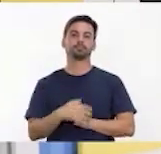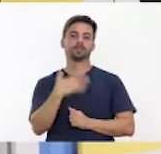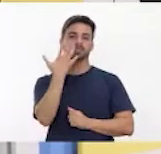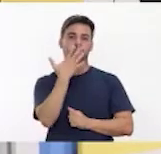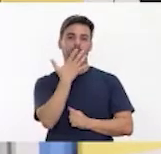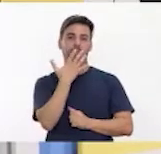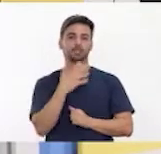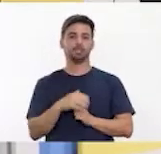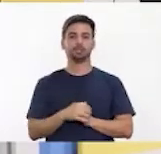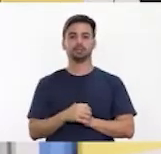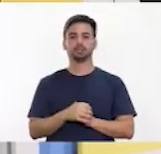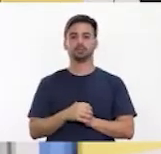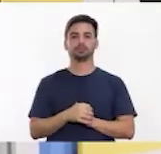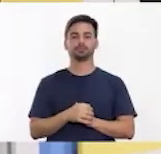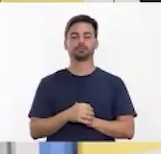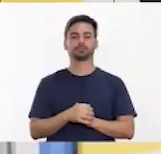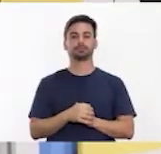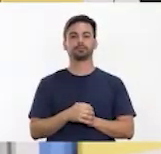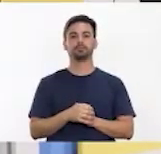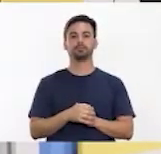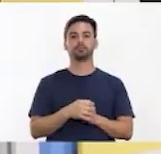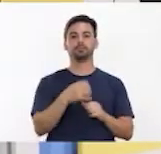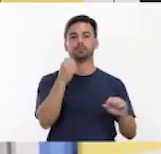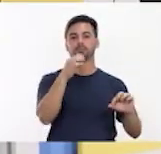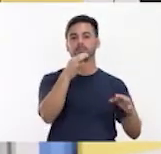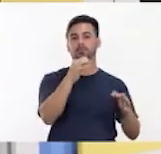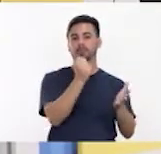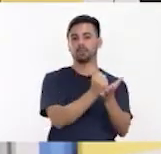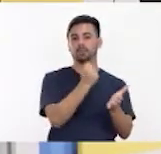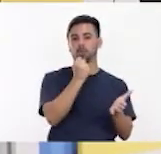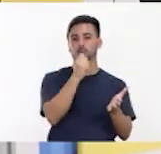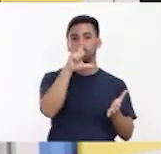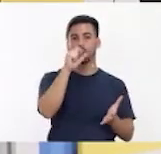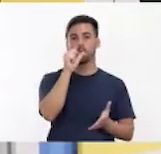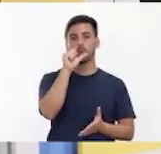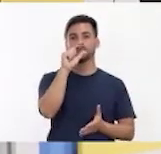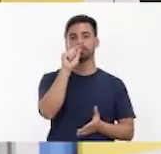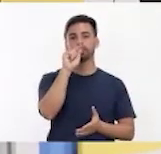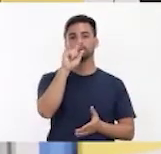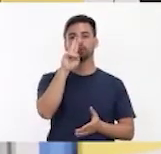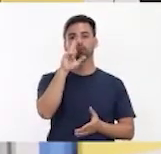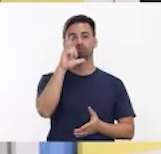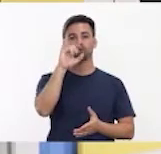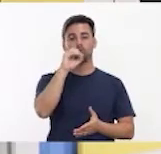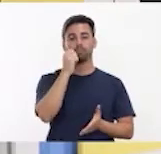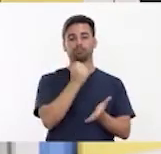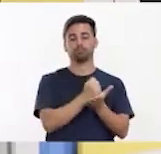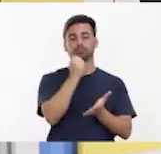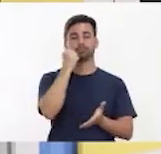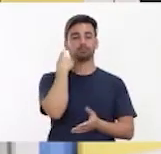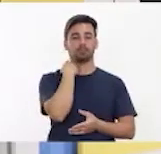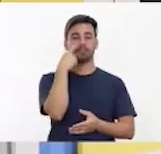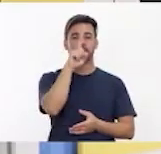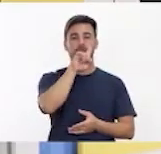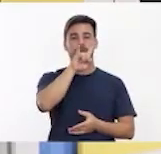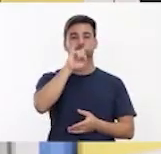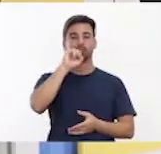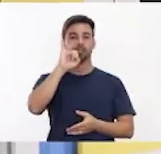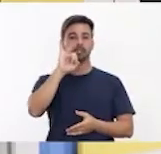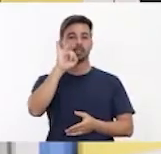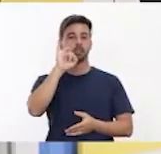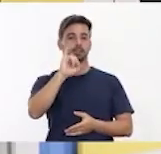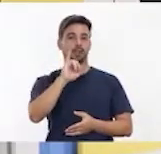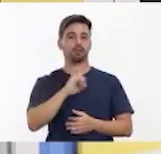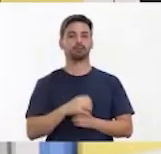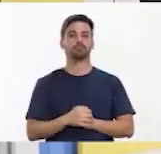entre la Constitución aprobada en 1976 y la actual